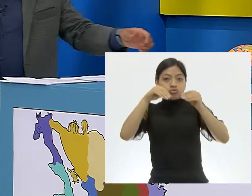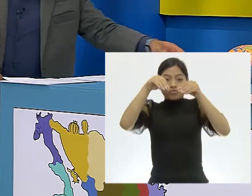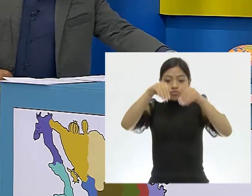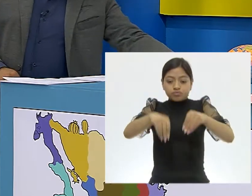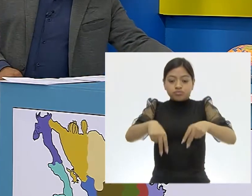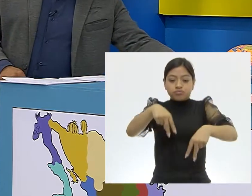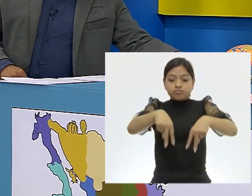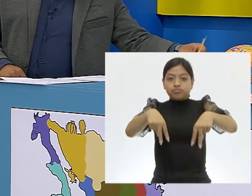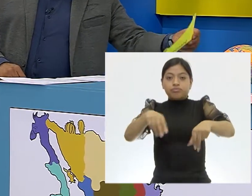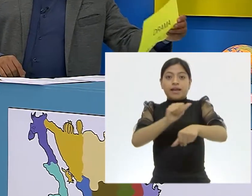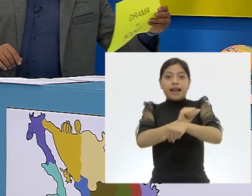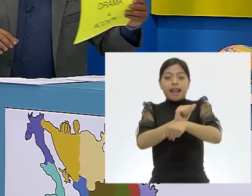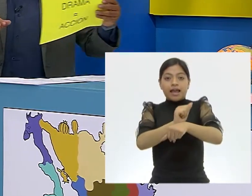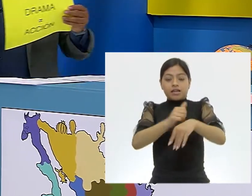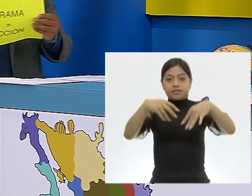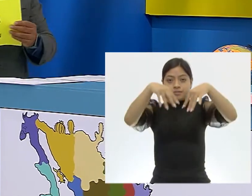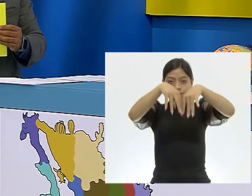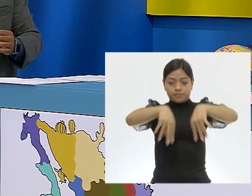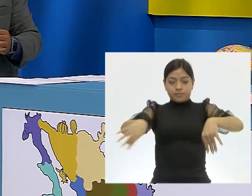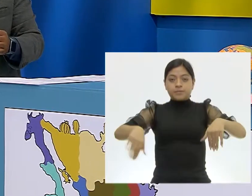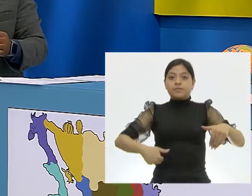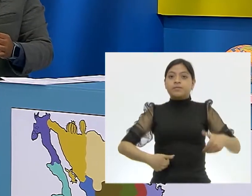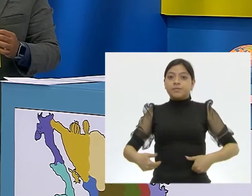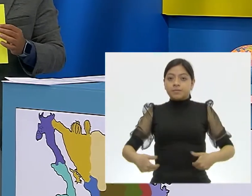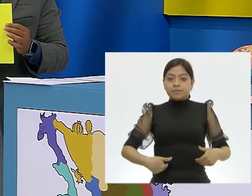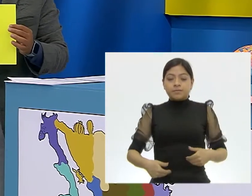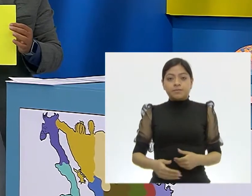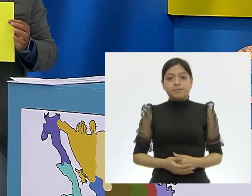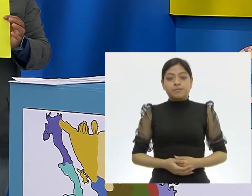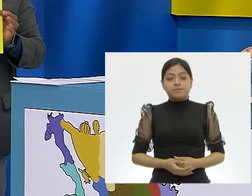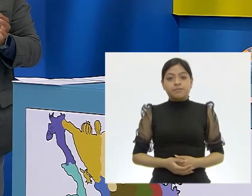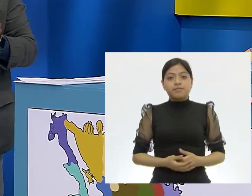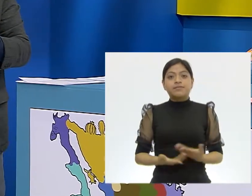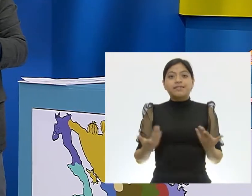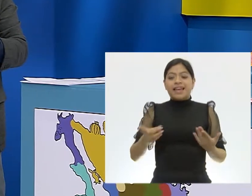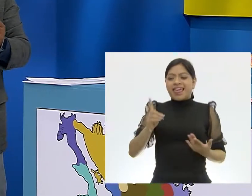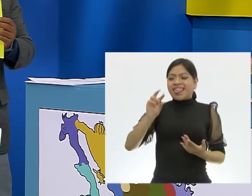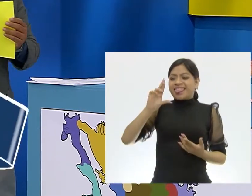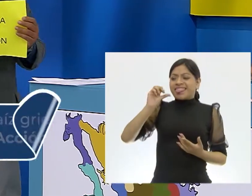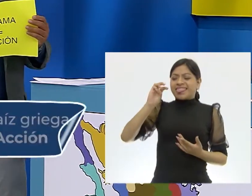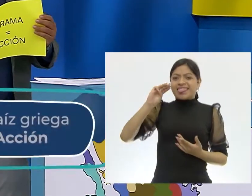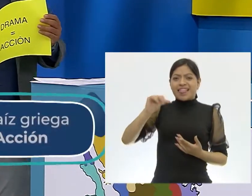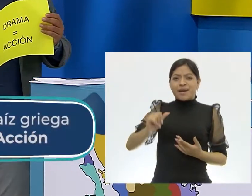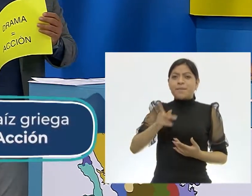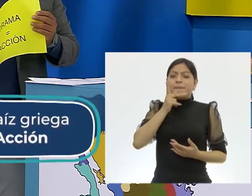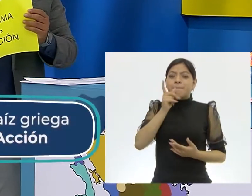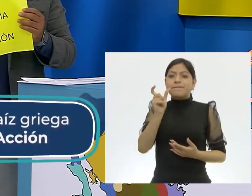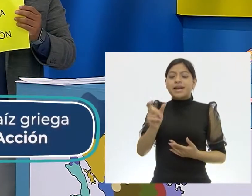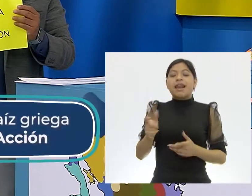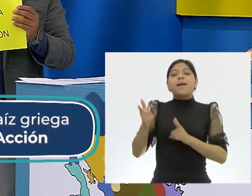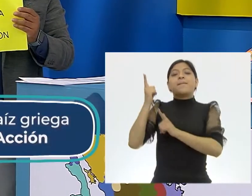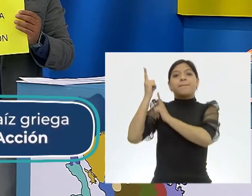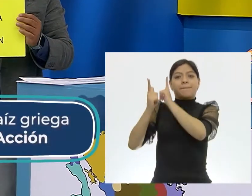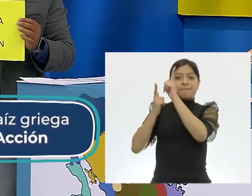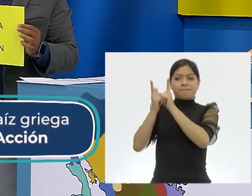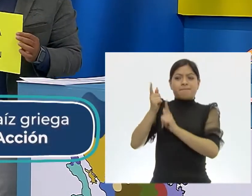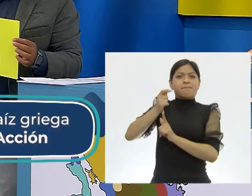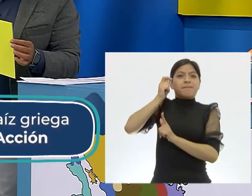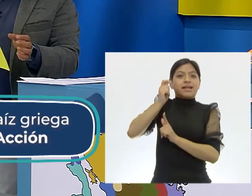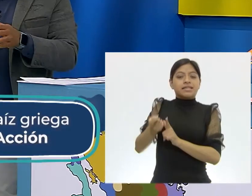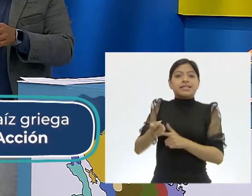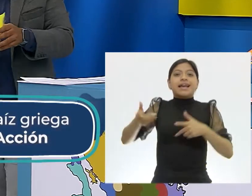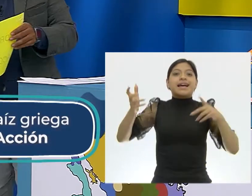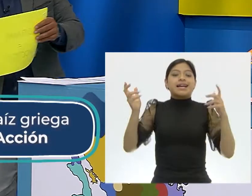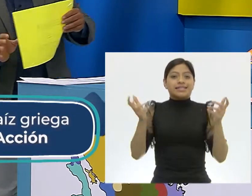que recordar, lo vamos a poner aquí para que los chicos lo recuerden, que la palabra drama tiene su raíz griega y significa